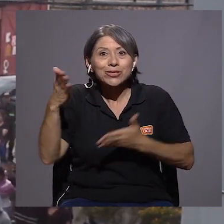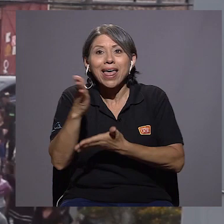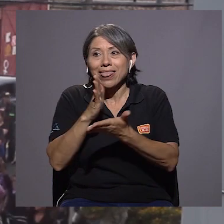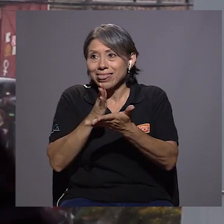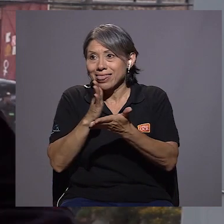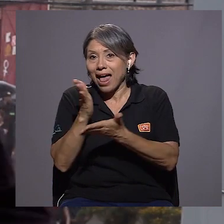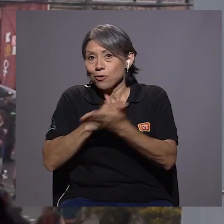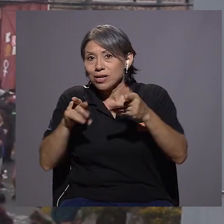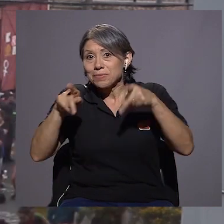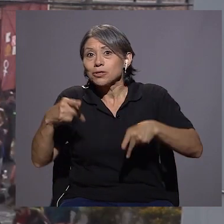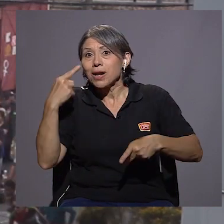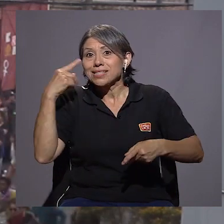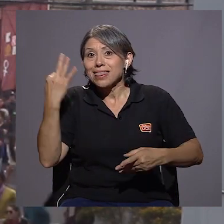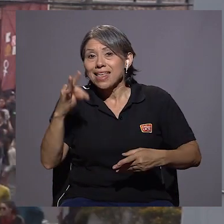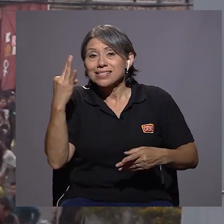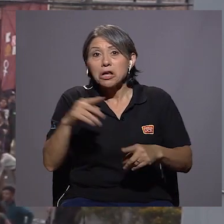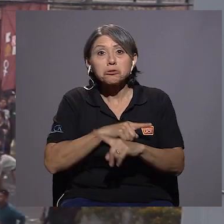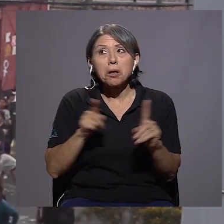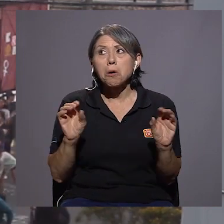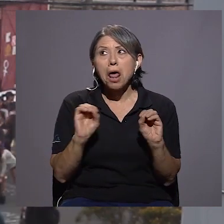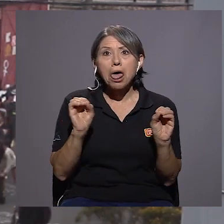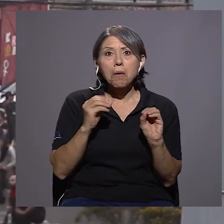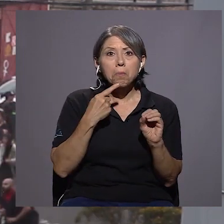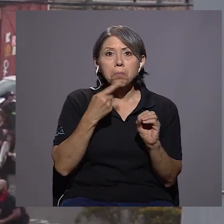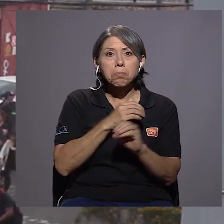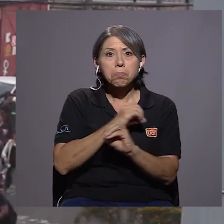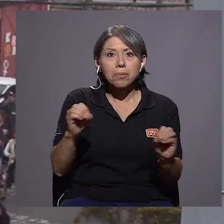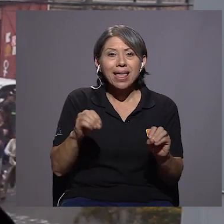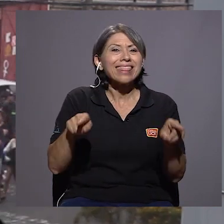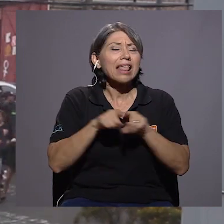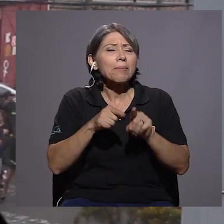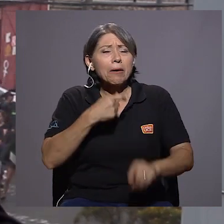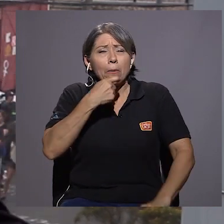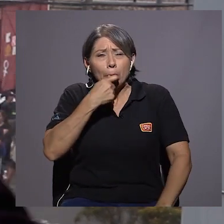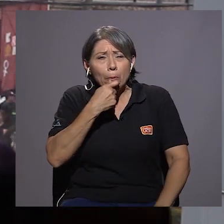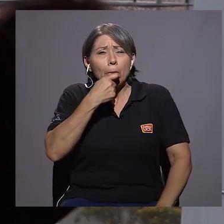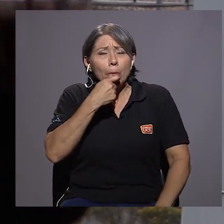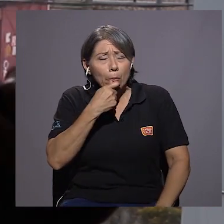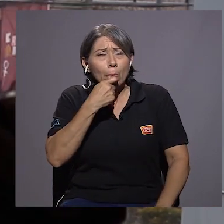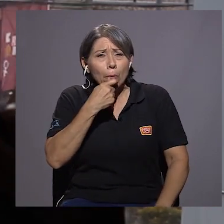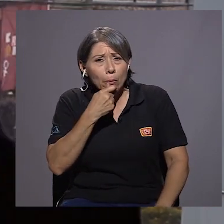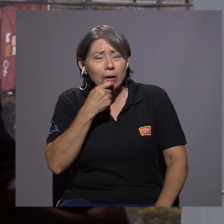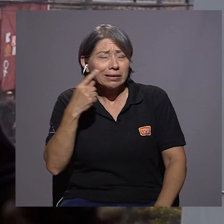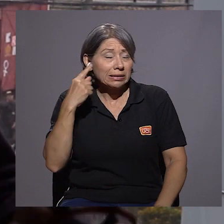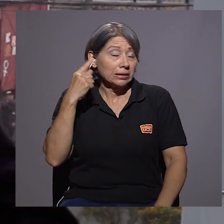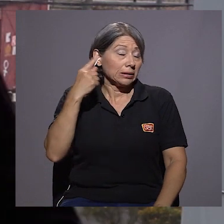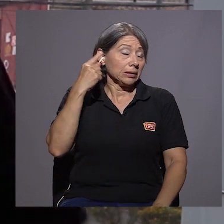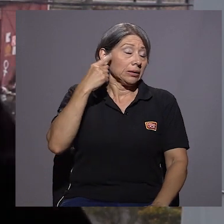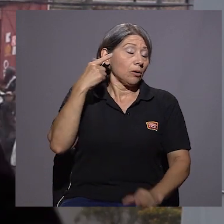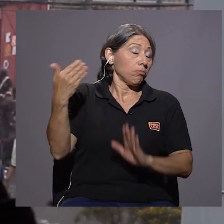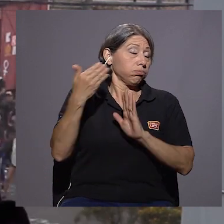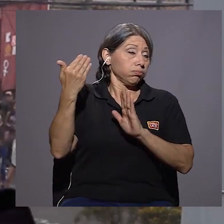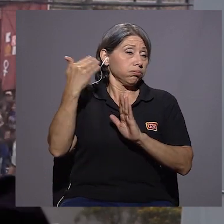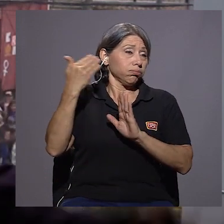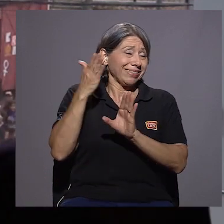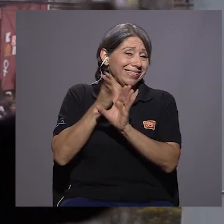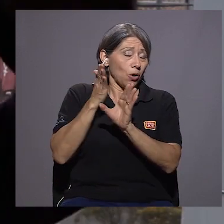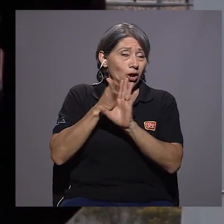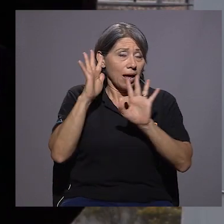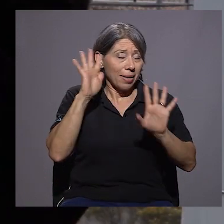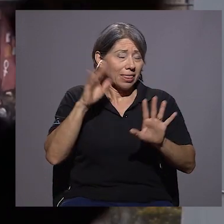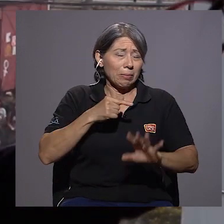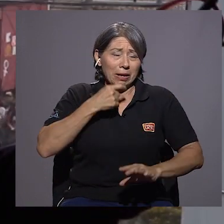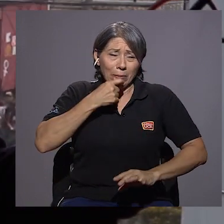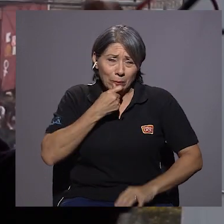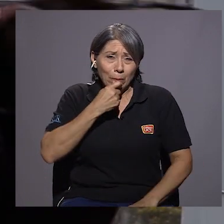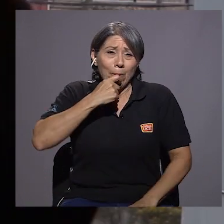personas testigas, absolutamente nada. Después hubo un pito que estaba violentándonos la integridad psicológicamente